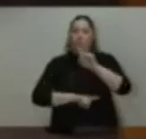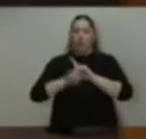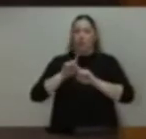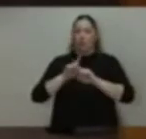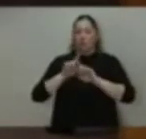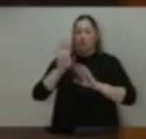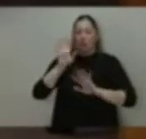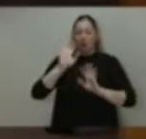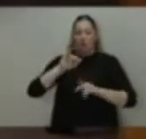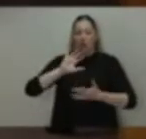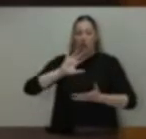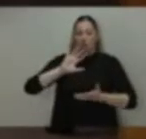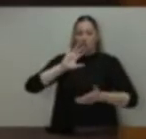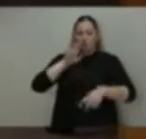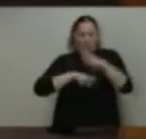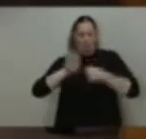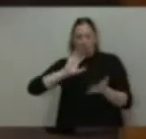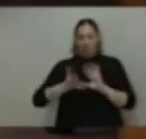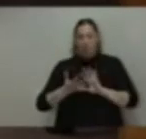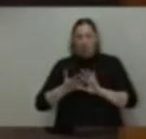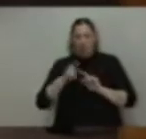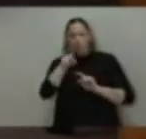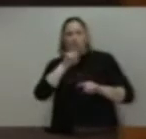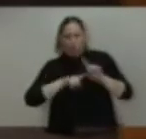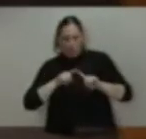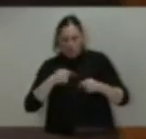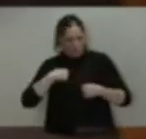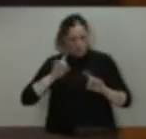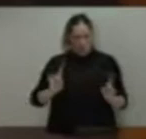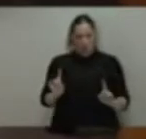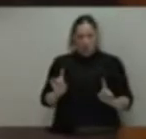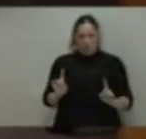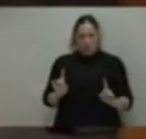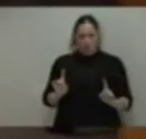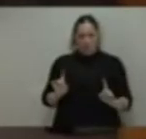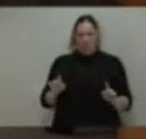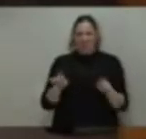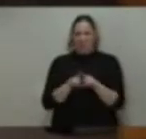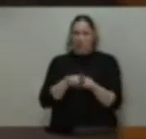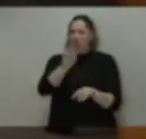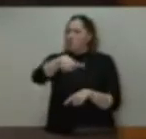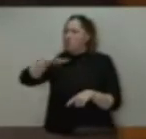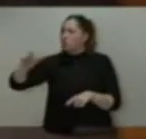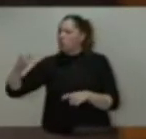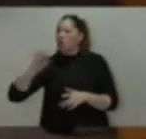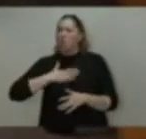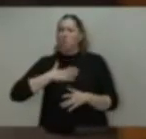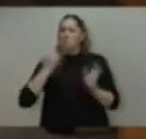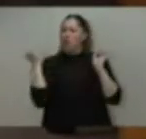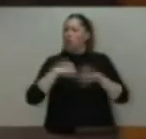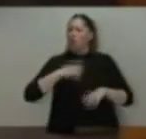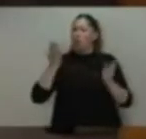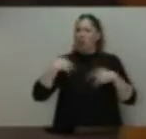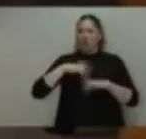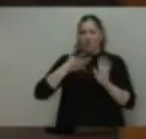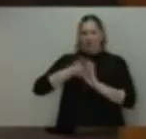él, convirtiendo en locos a todos aquellos que no están de acuerdo con lo que ustedes plantean. Nosotros